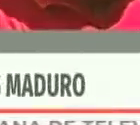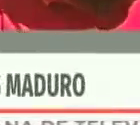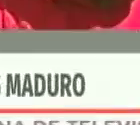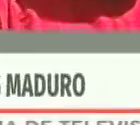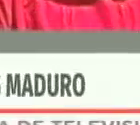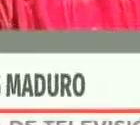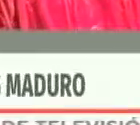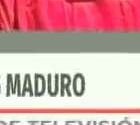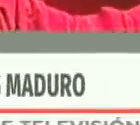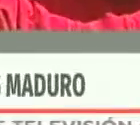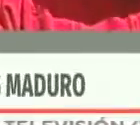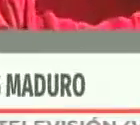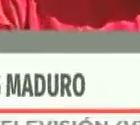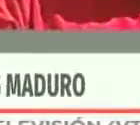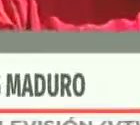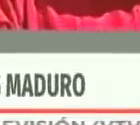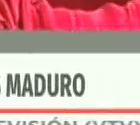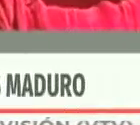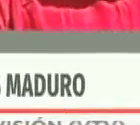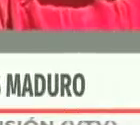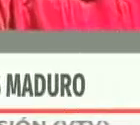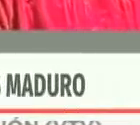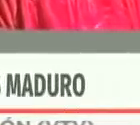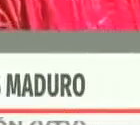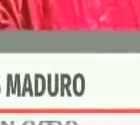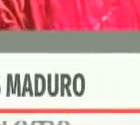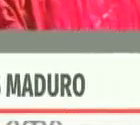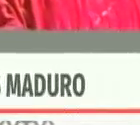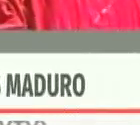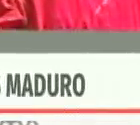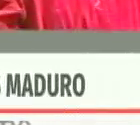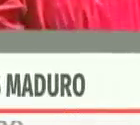joven que muchos adolescentes de 15 años.